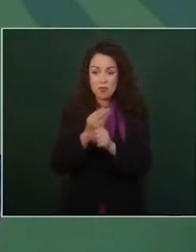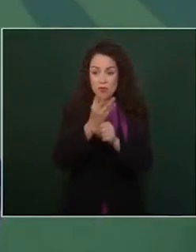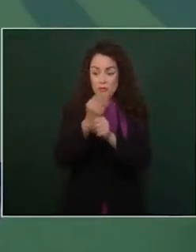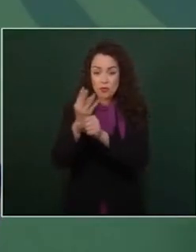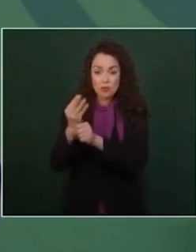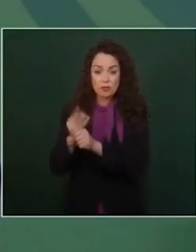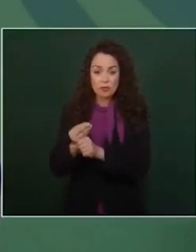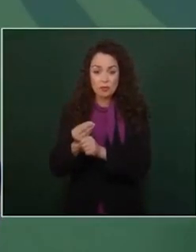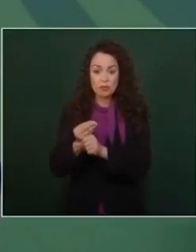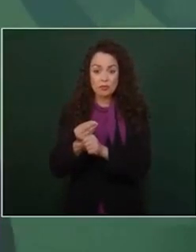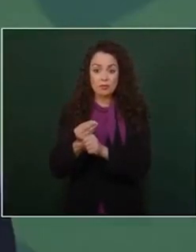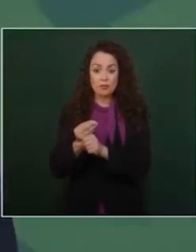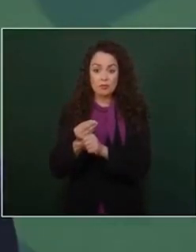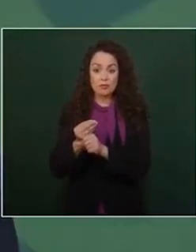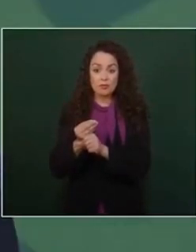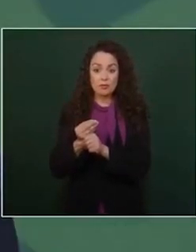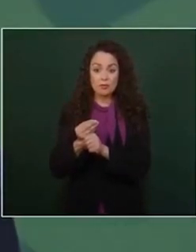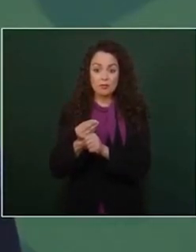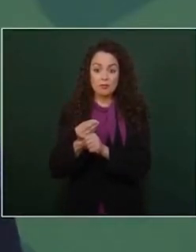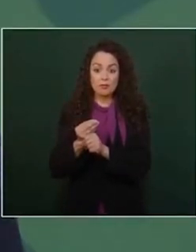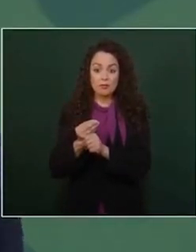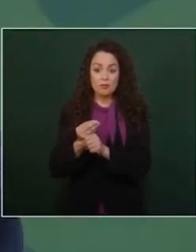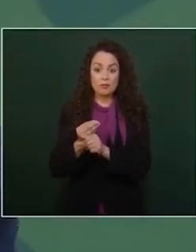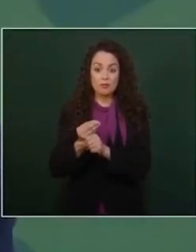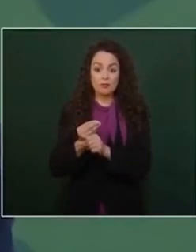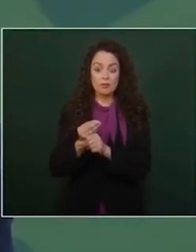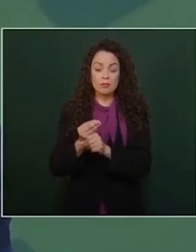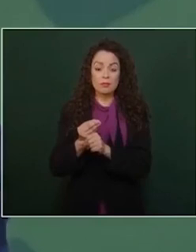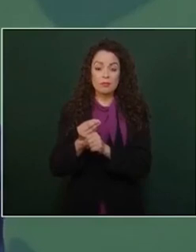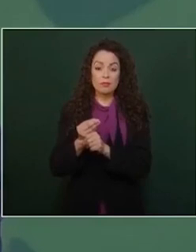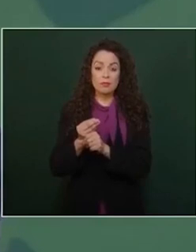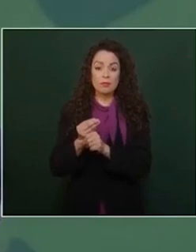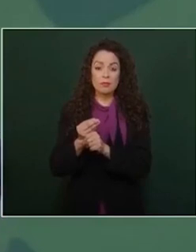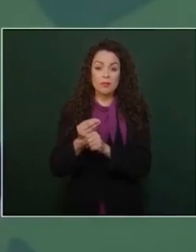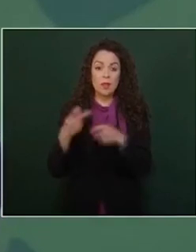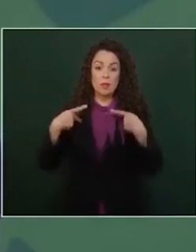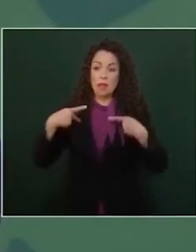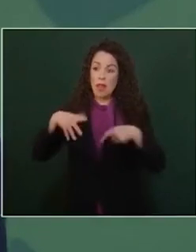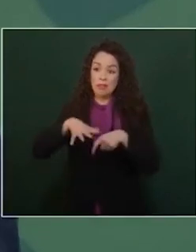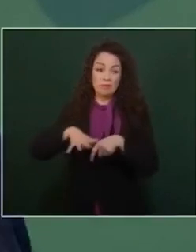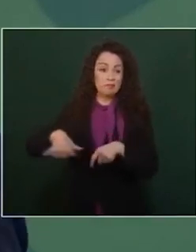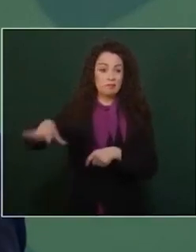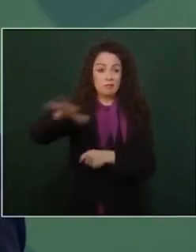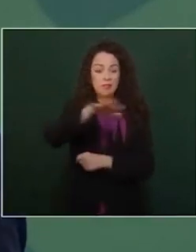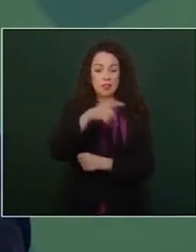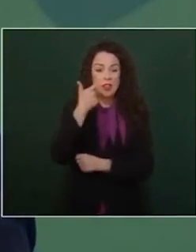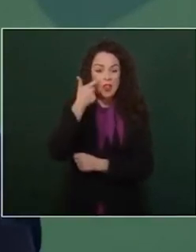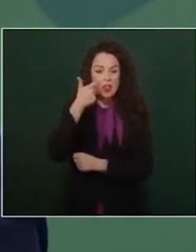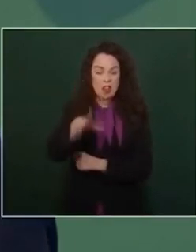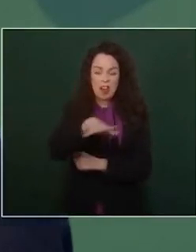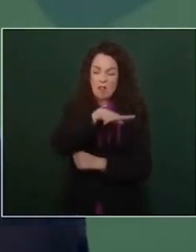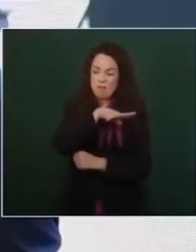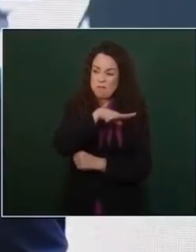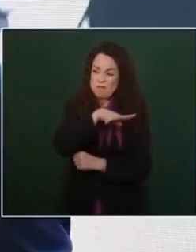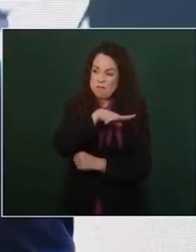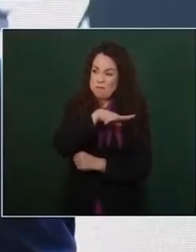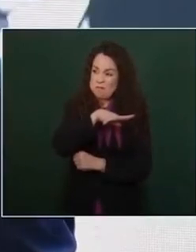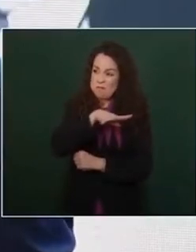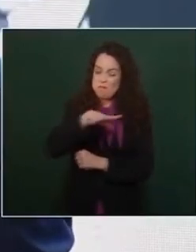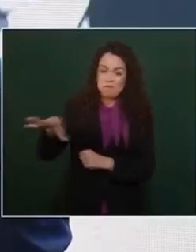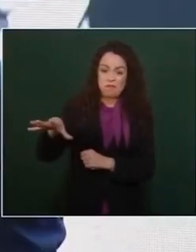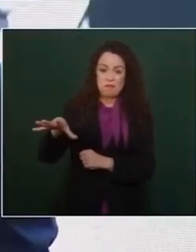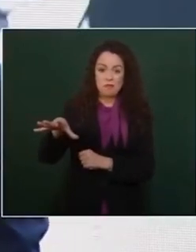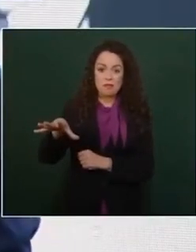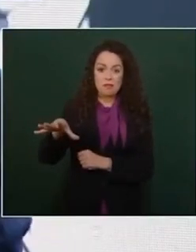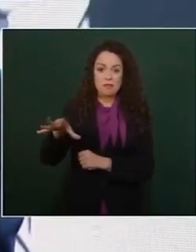a pesar de las resistencias de grupos de intereses